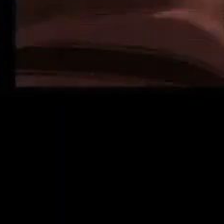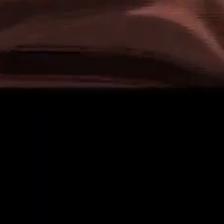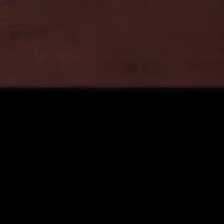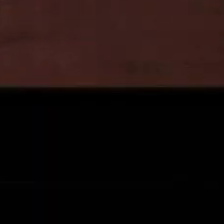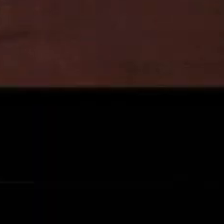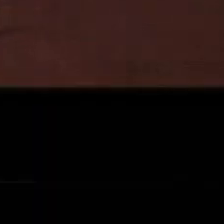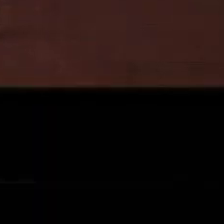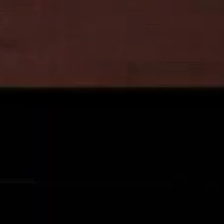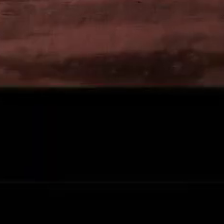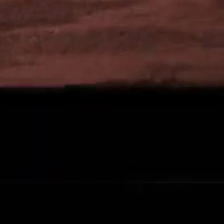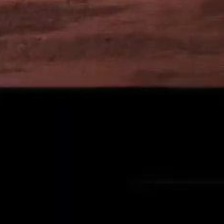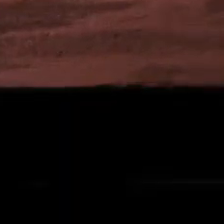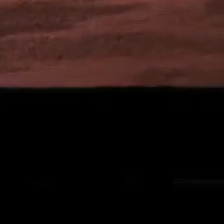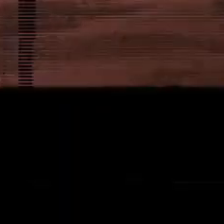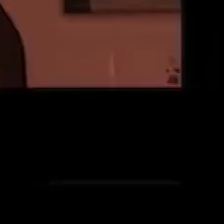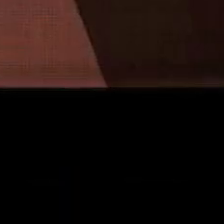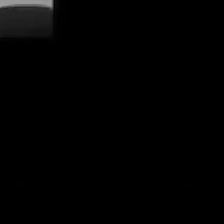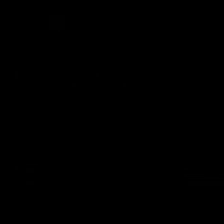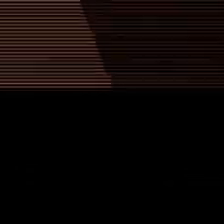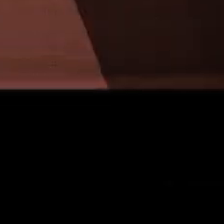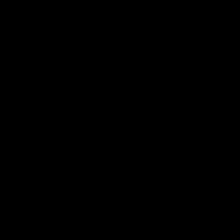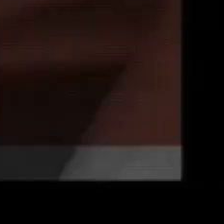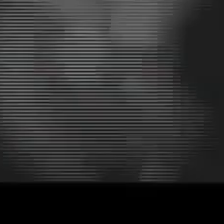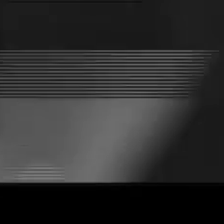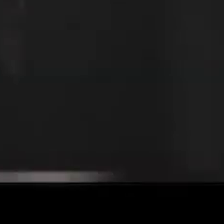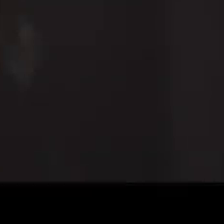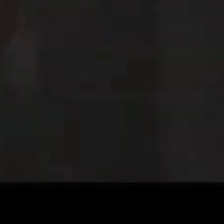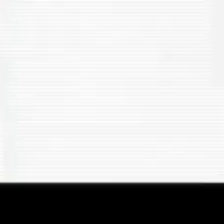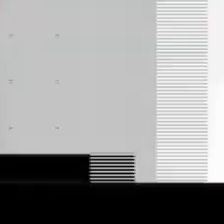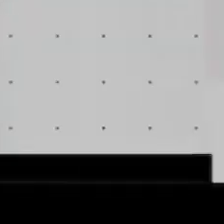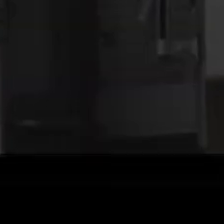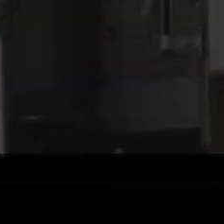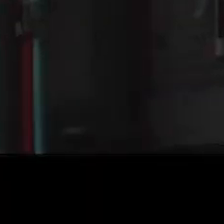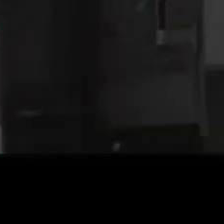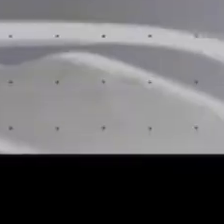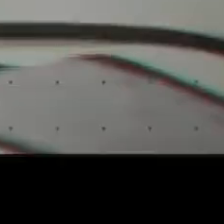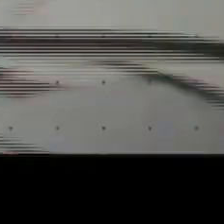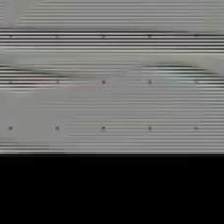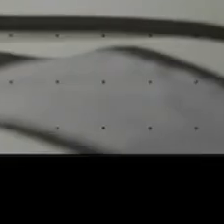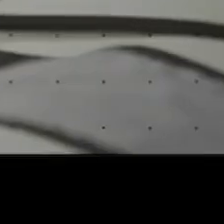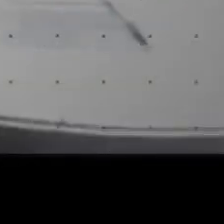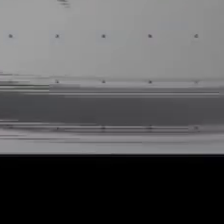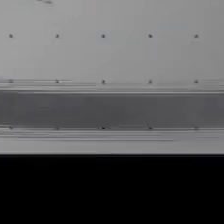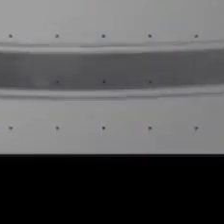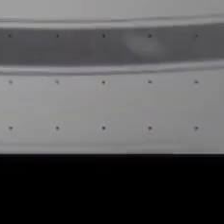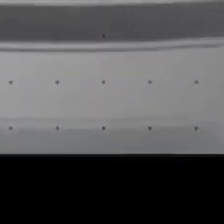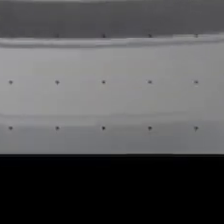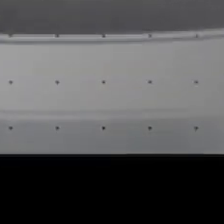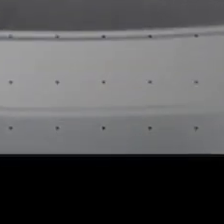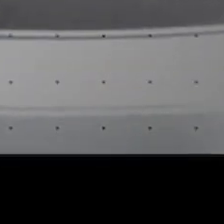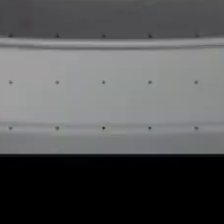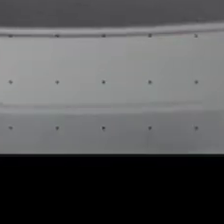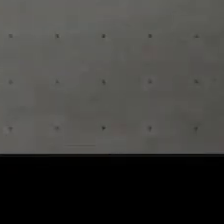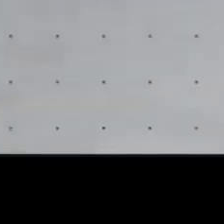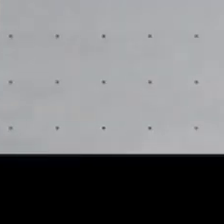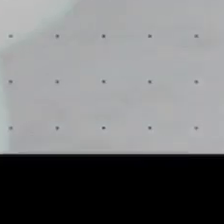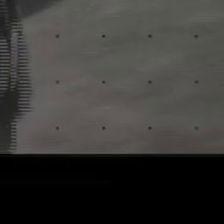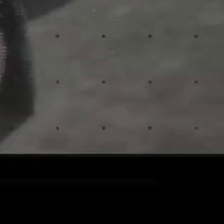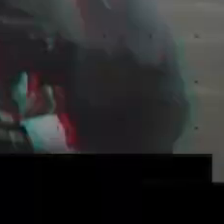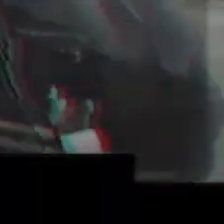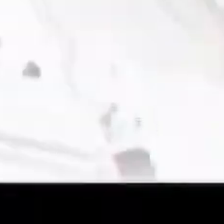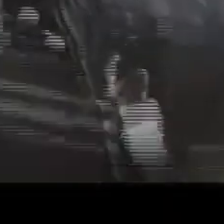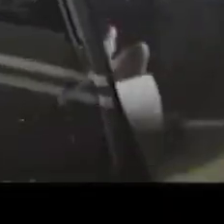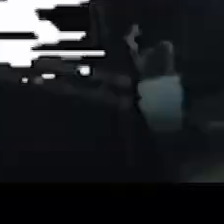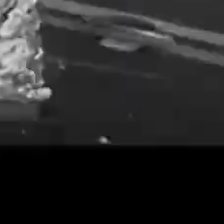lado profesional y humano de quienes todos los días trabajan para atender emergencias y así reducir el tiempo